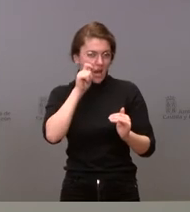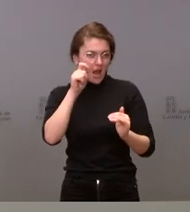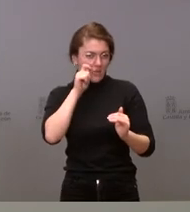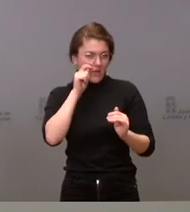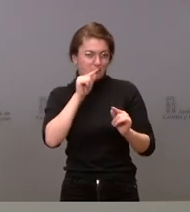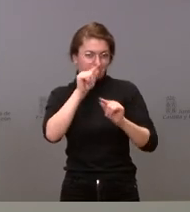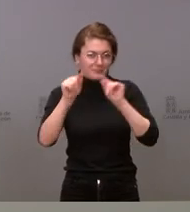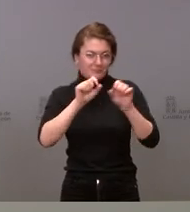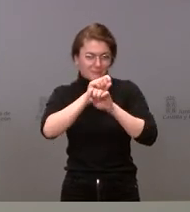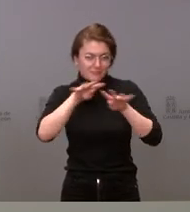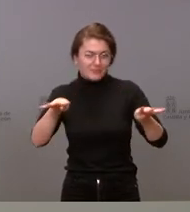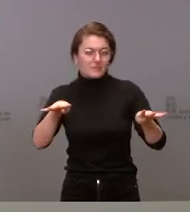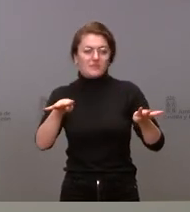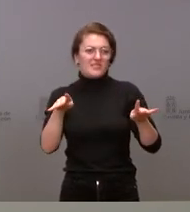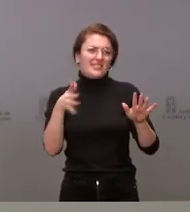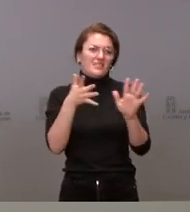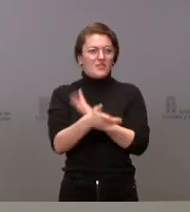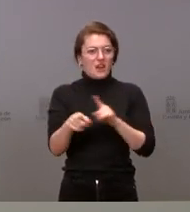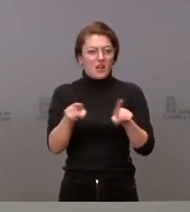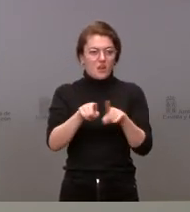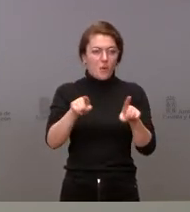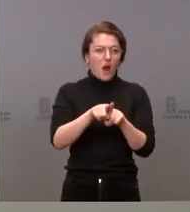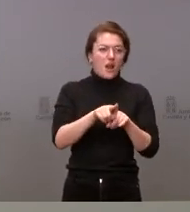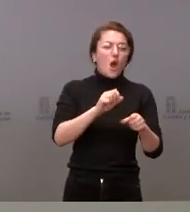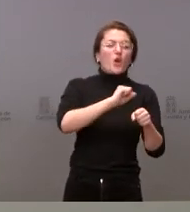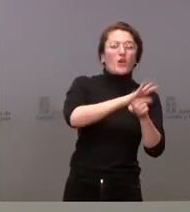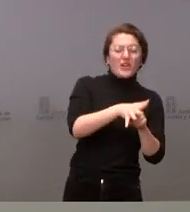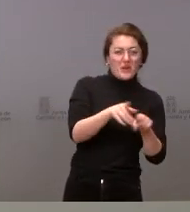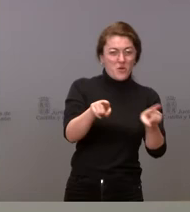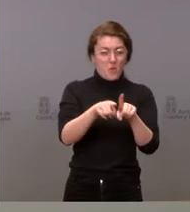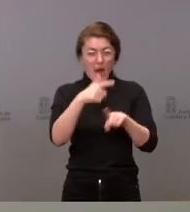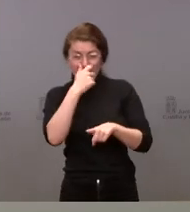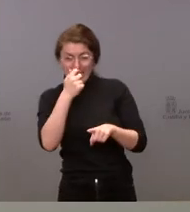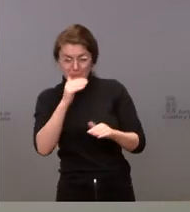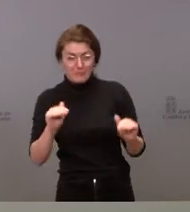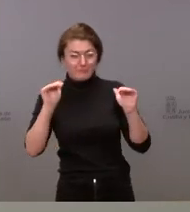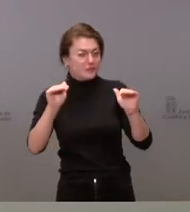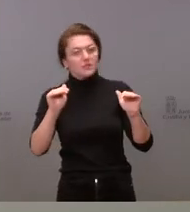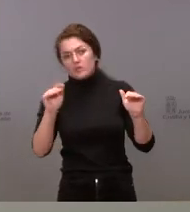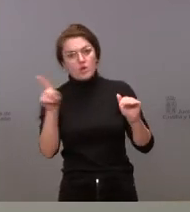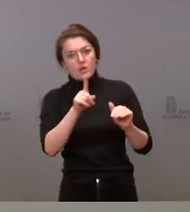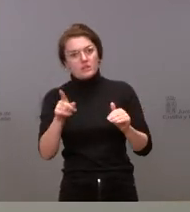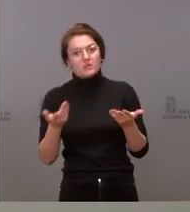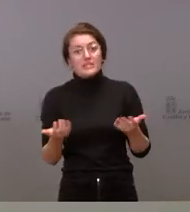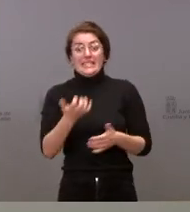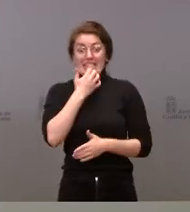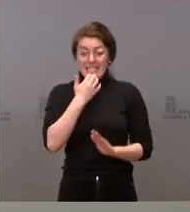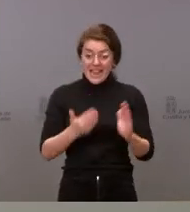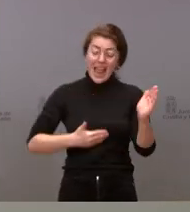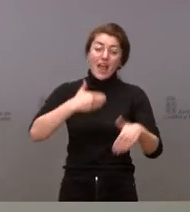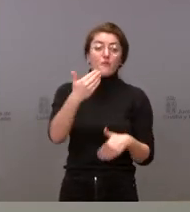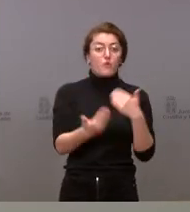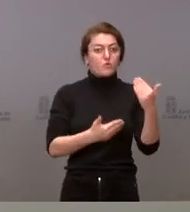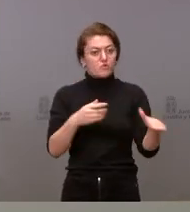es decir proceder a un proceso de gripa lización lo cual no quiere decir que si la evolución sigue como parece